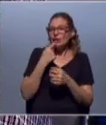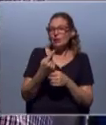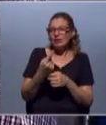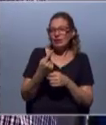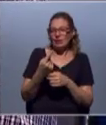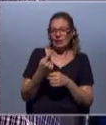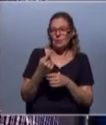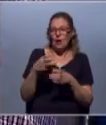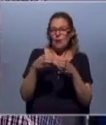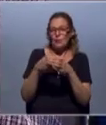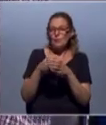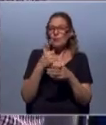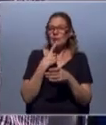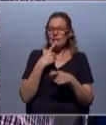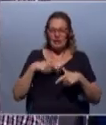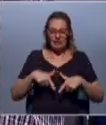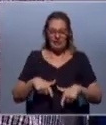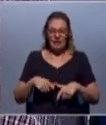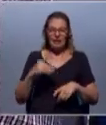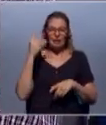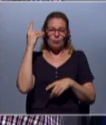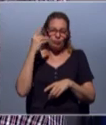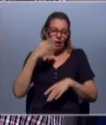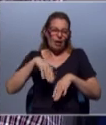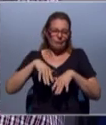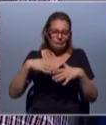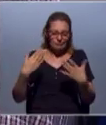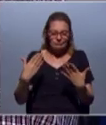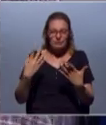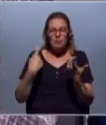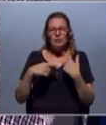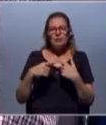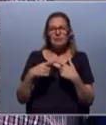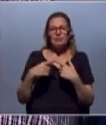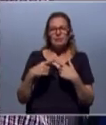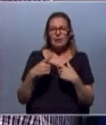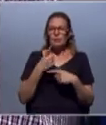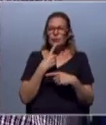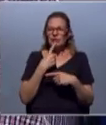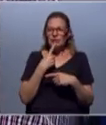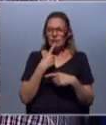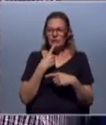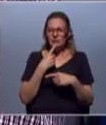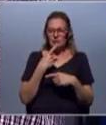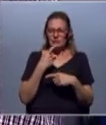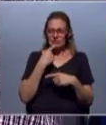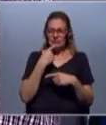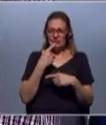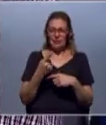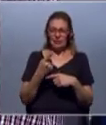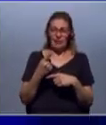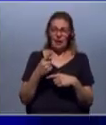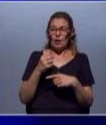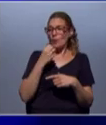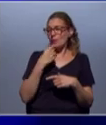a su y dirigente político a su intendente a su diputado es el y entre otras funciones el político que nos griego decía que era la búsqueda del bien